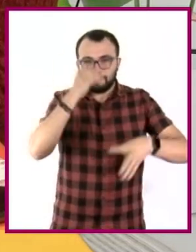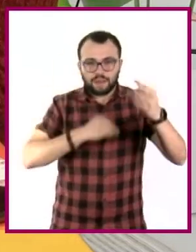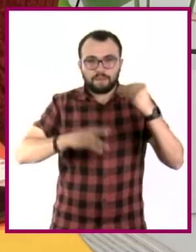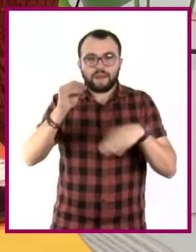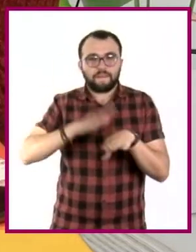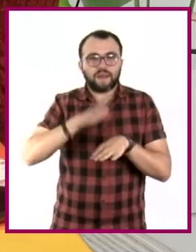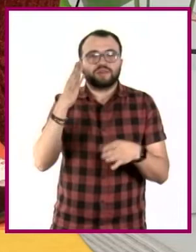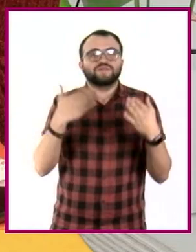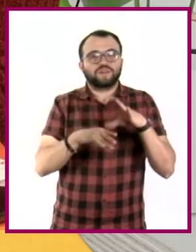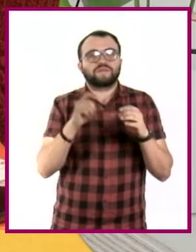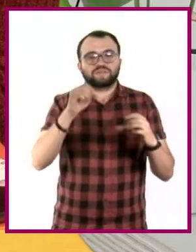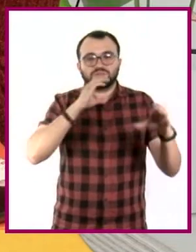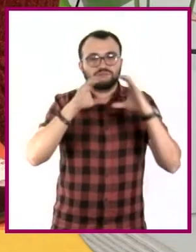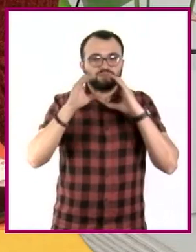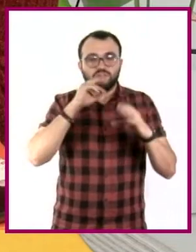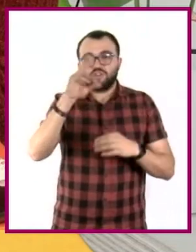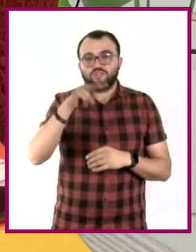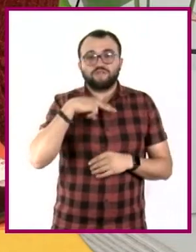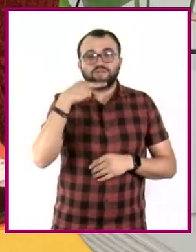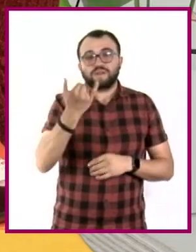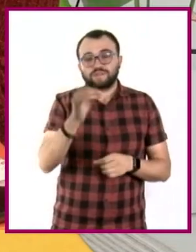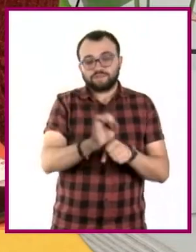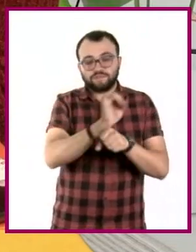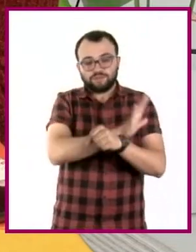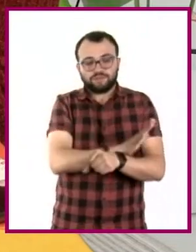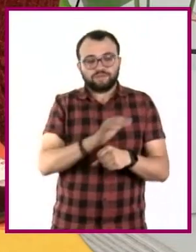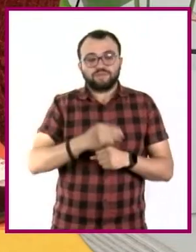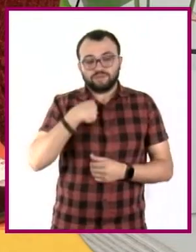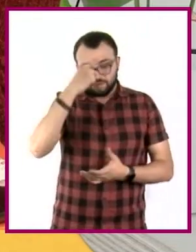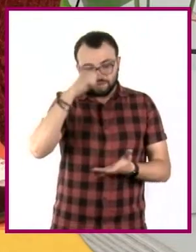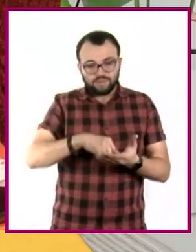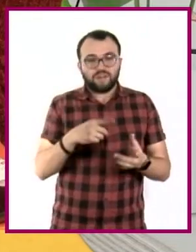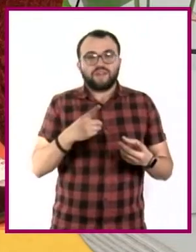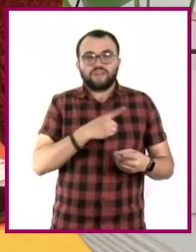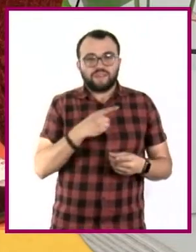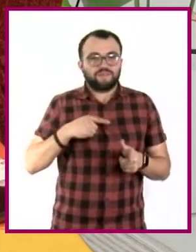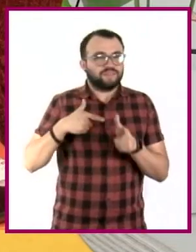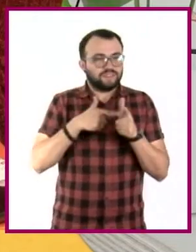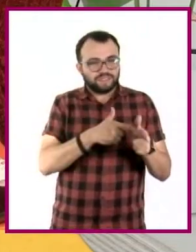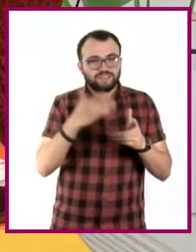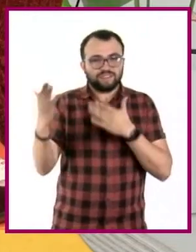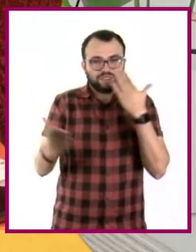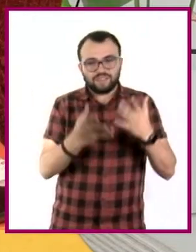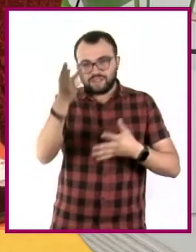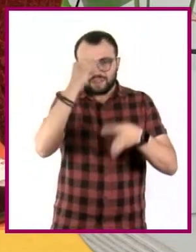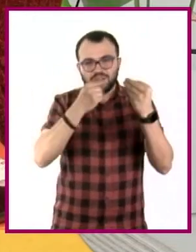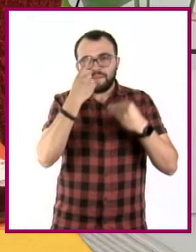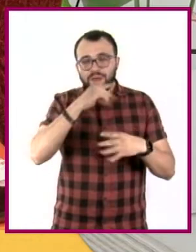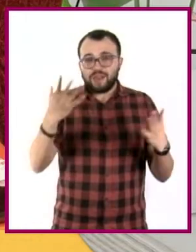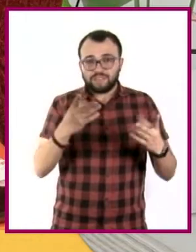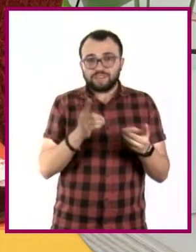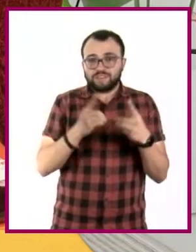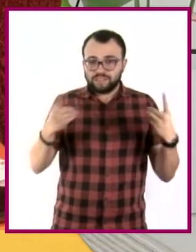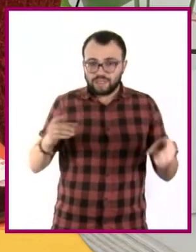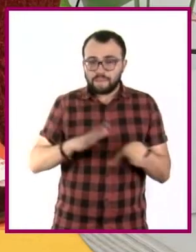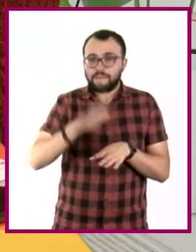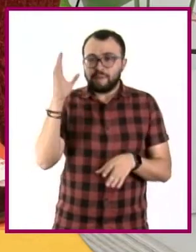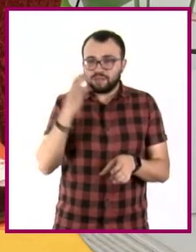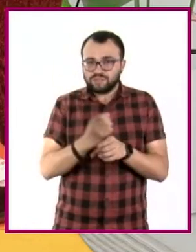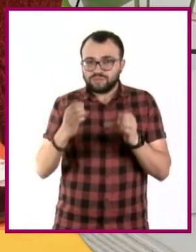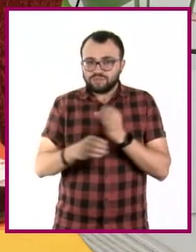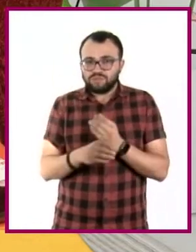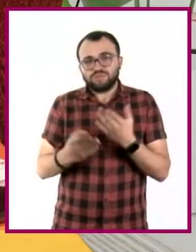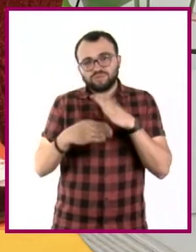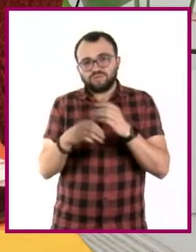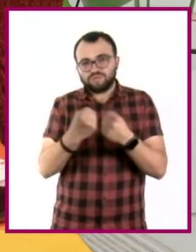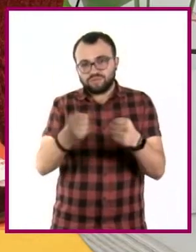sobre la comunicación no verbal y las emociones. Creo que debemos seguir leyendo y aprendiendo para desarrollar habilidades socioemocionales